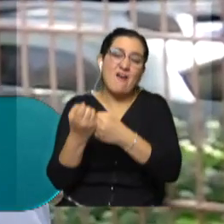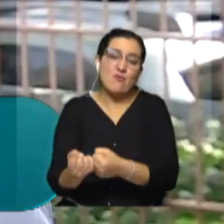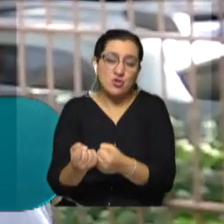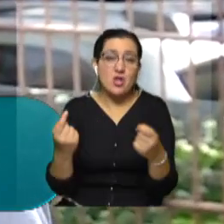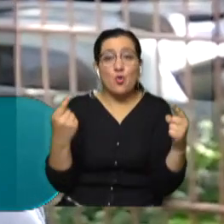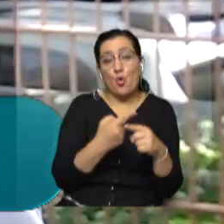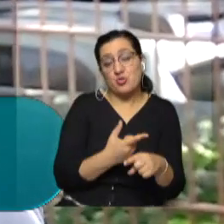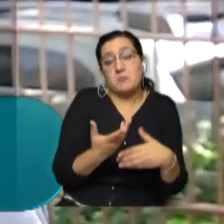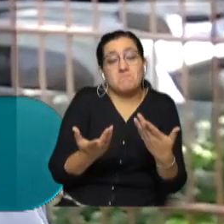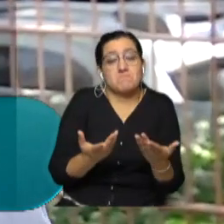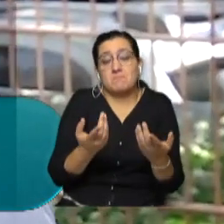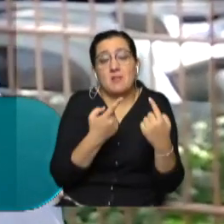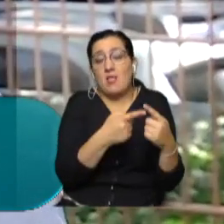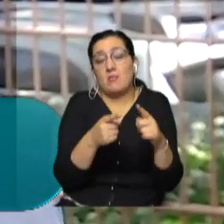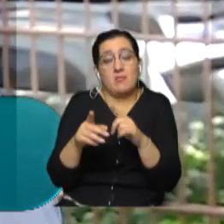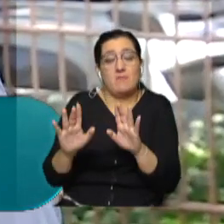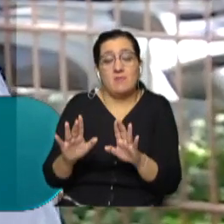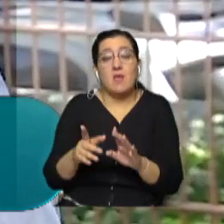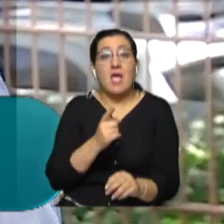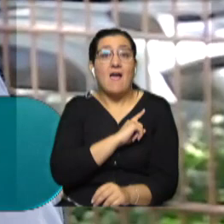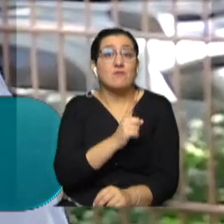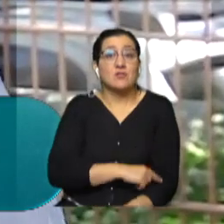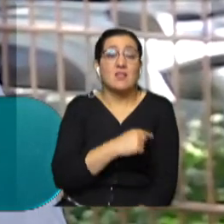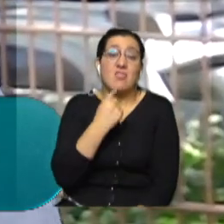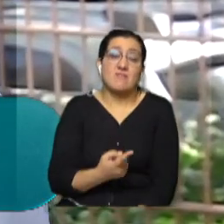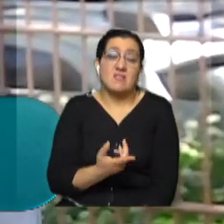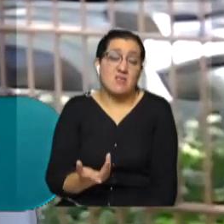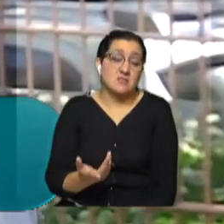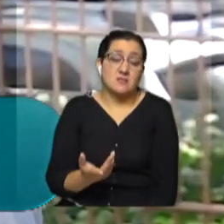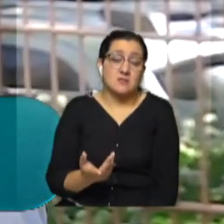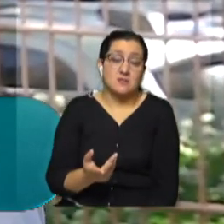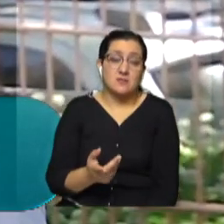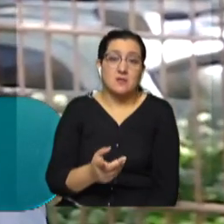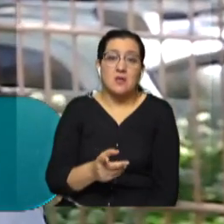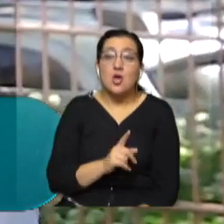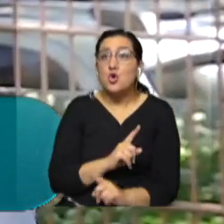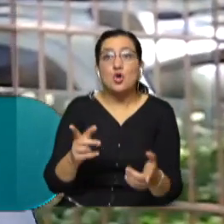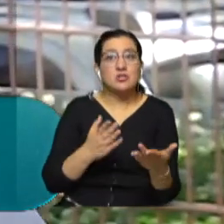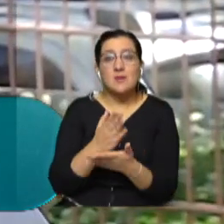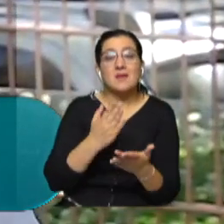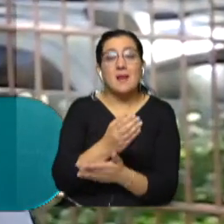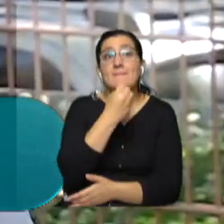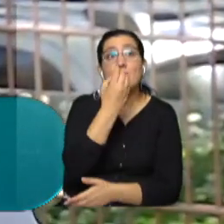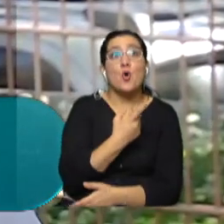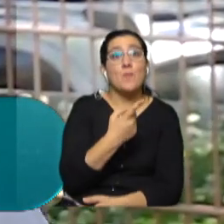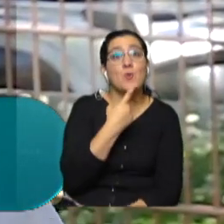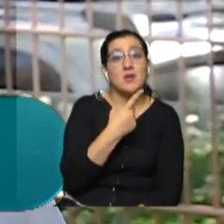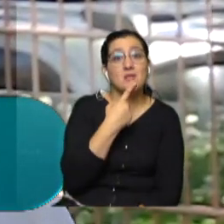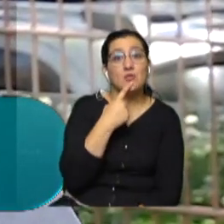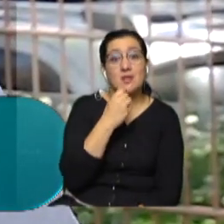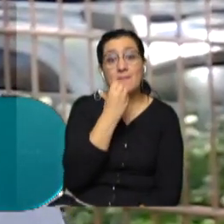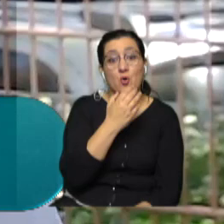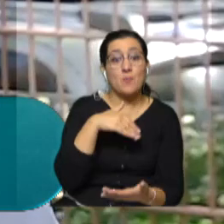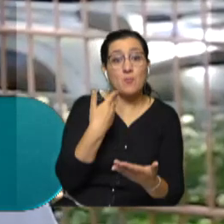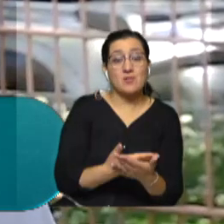hay argumentos de contra, hay fortalezas, hay debilidades. No siempre el que es mejor político, el que tiene una mejor propuesta, es